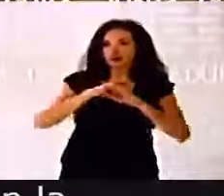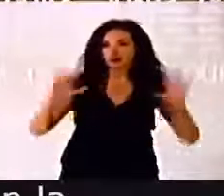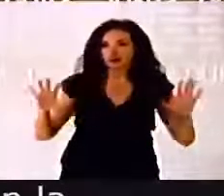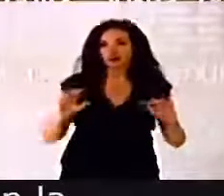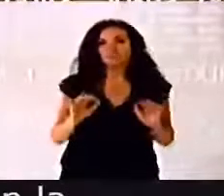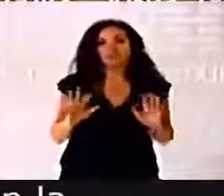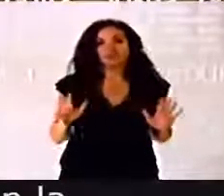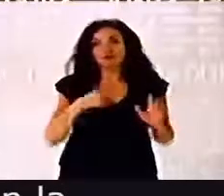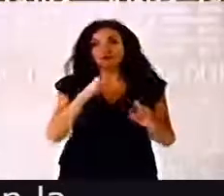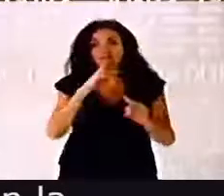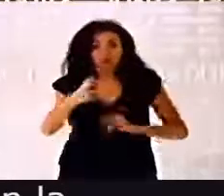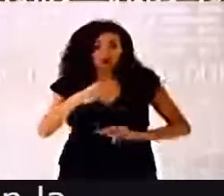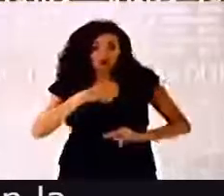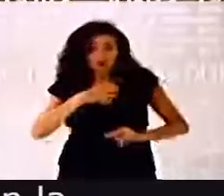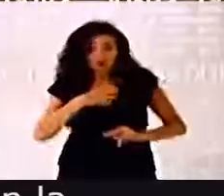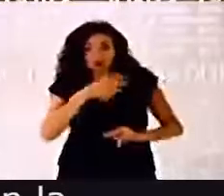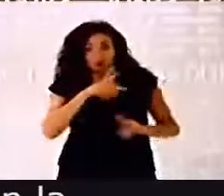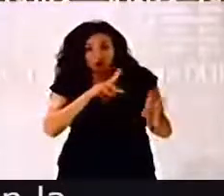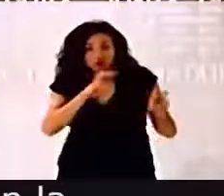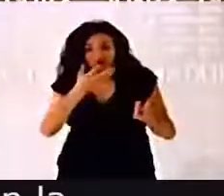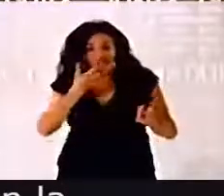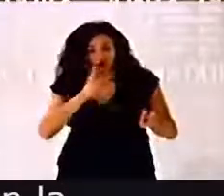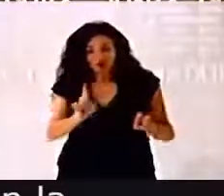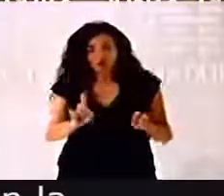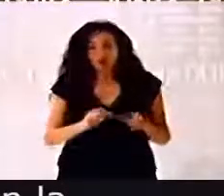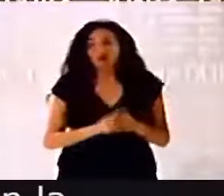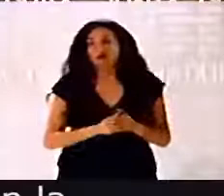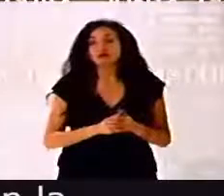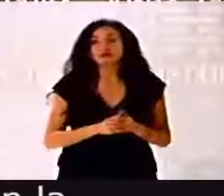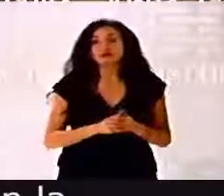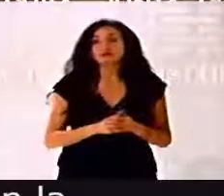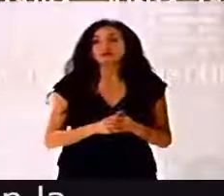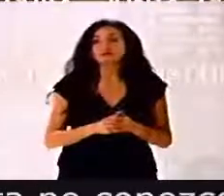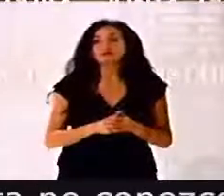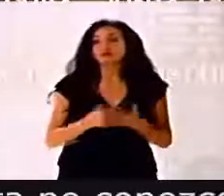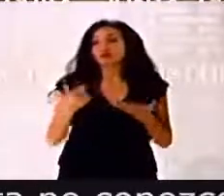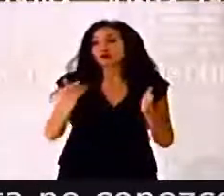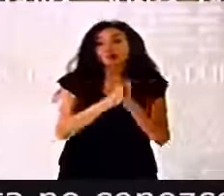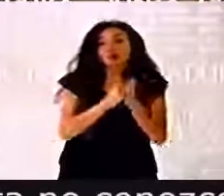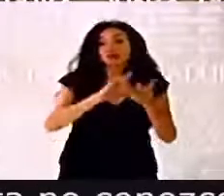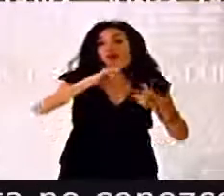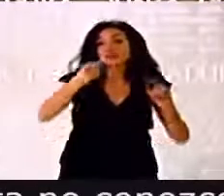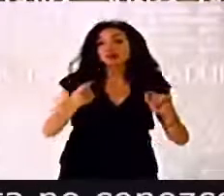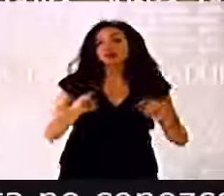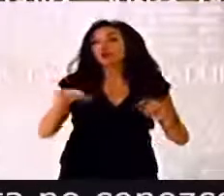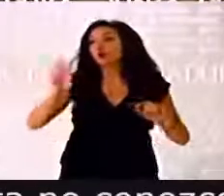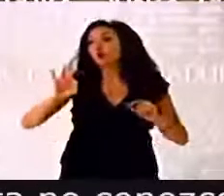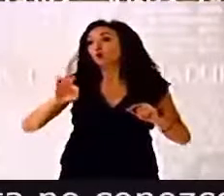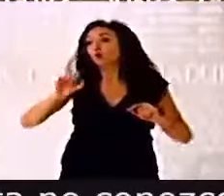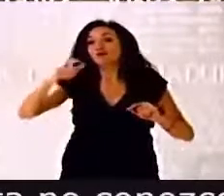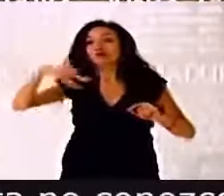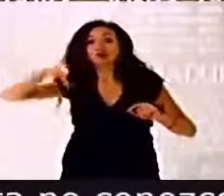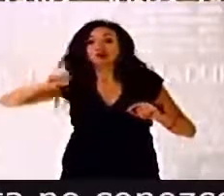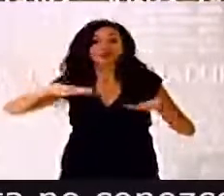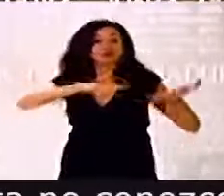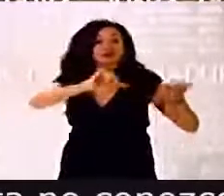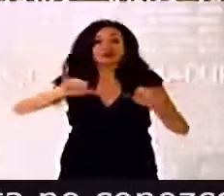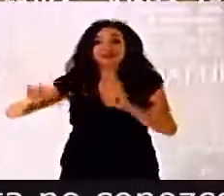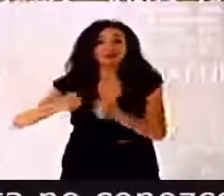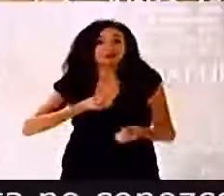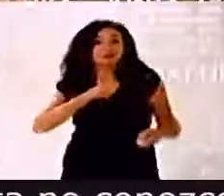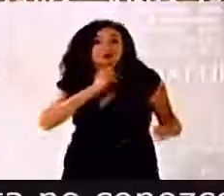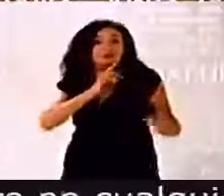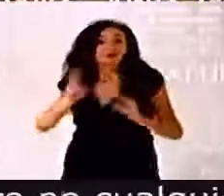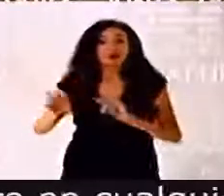puedo dar yo respuesta porque no conozco el asunto, ni al compañero de Canal Extremadura ni a Alberto de F, pero en cualquier caso la Junta